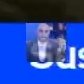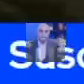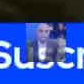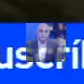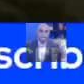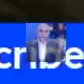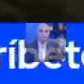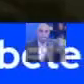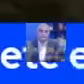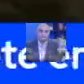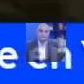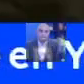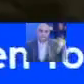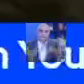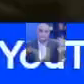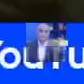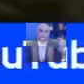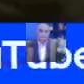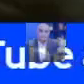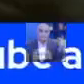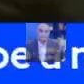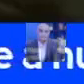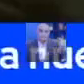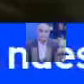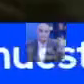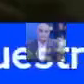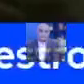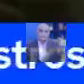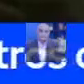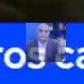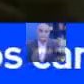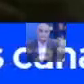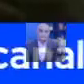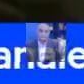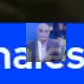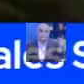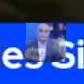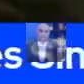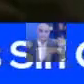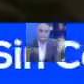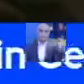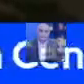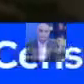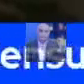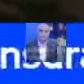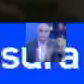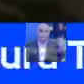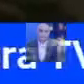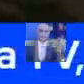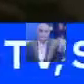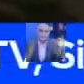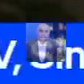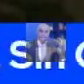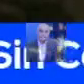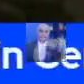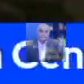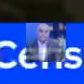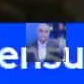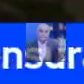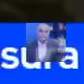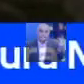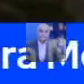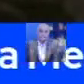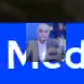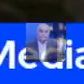con todo, en todo con Poncho Gutiérrez, pero es muy inteligente y además forma parte de